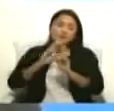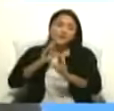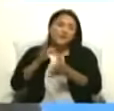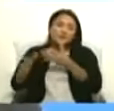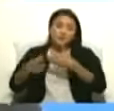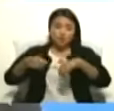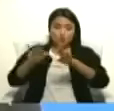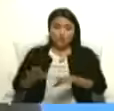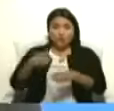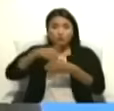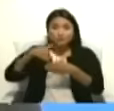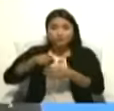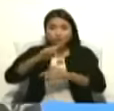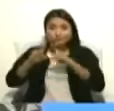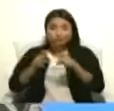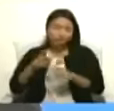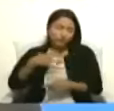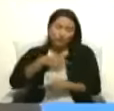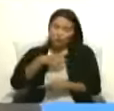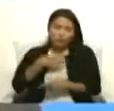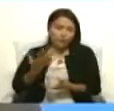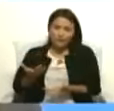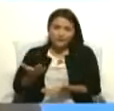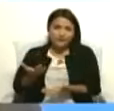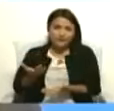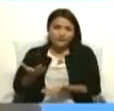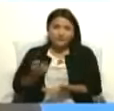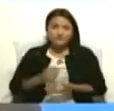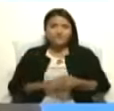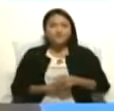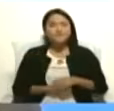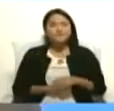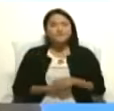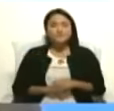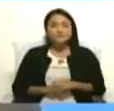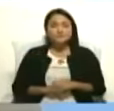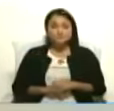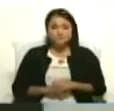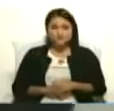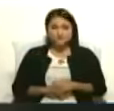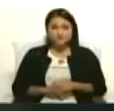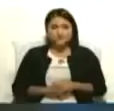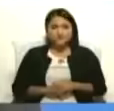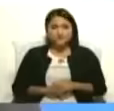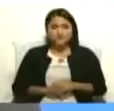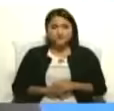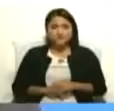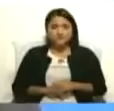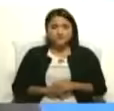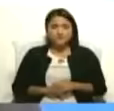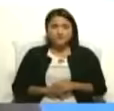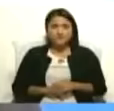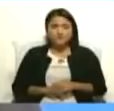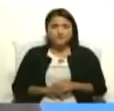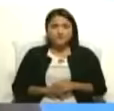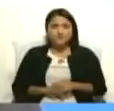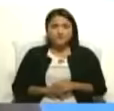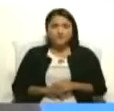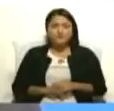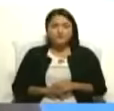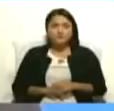consultivo por supuesto más noticias Los Sembradores de ceniza